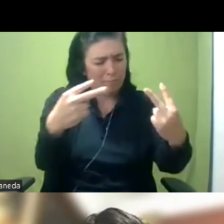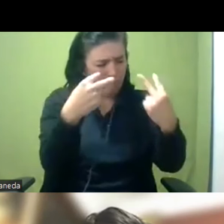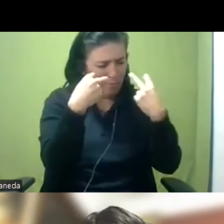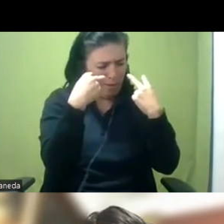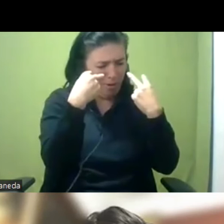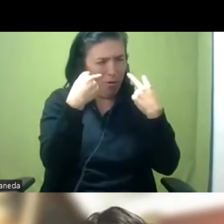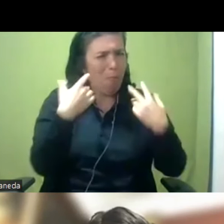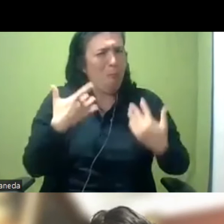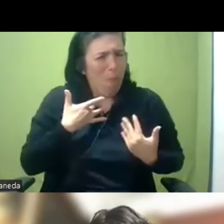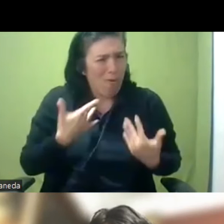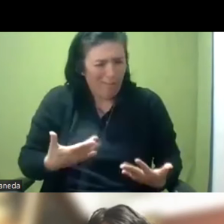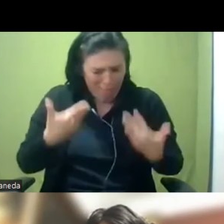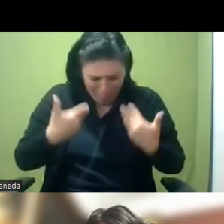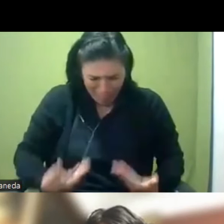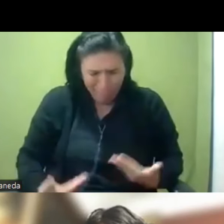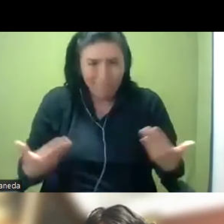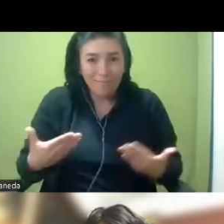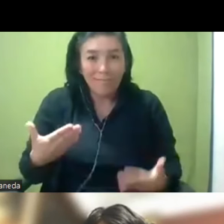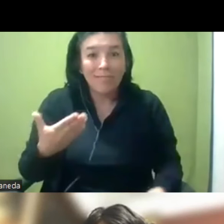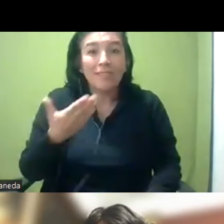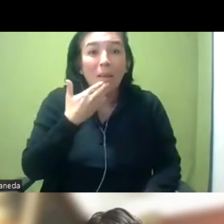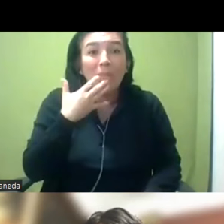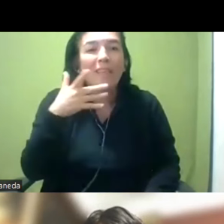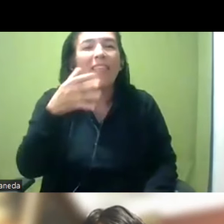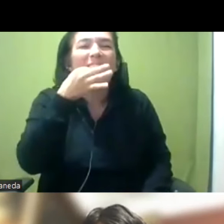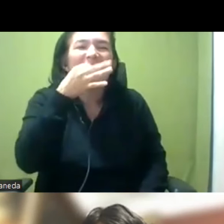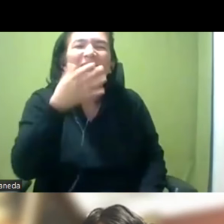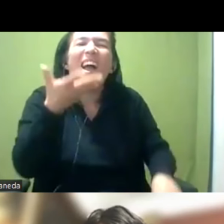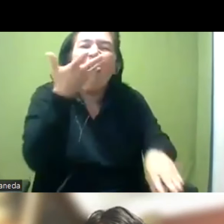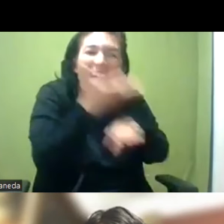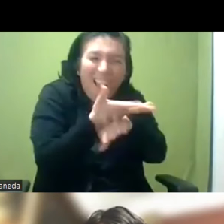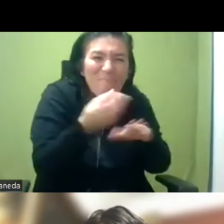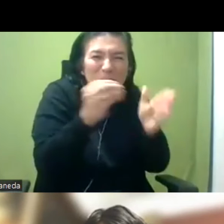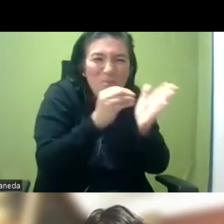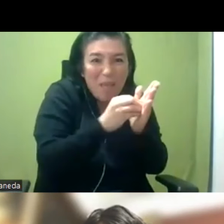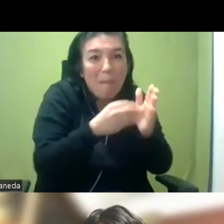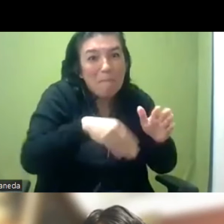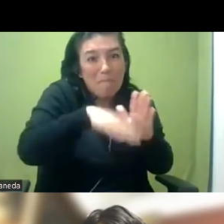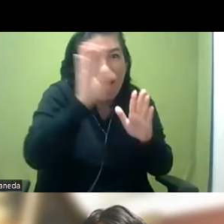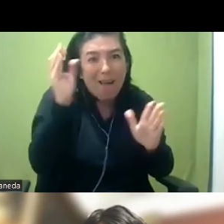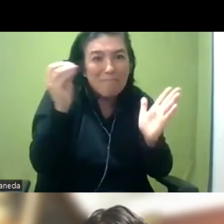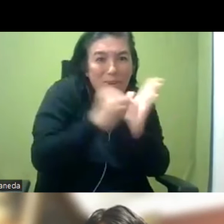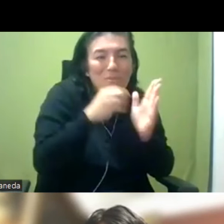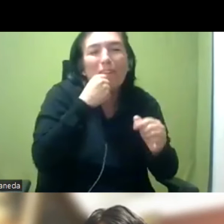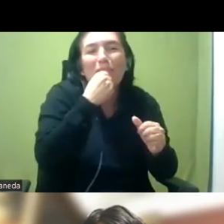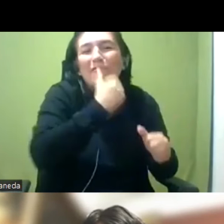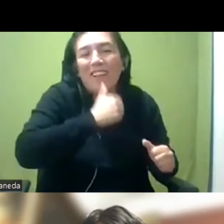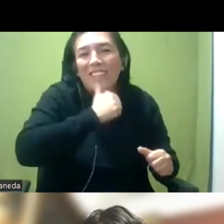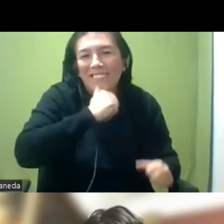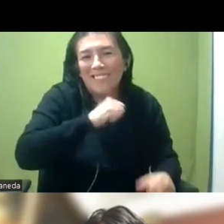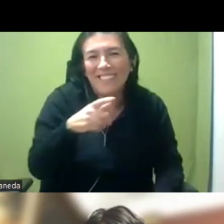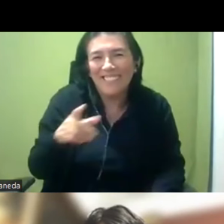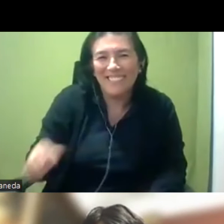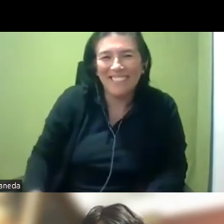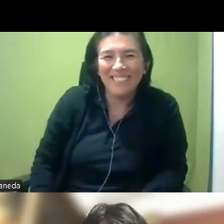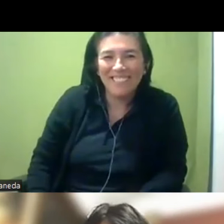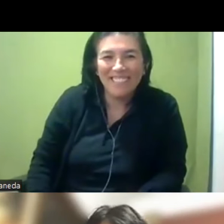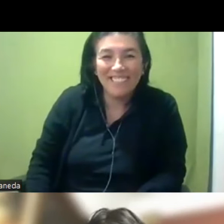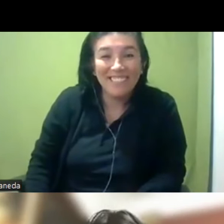hoy día, ¿no? Claro, y quedan muchas preguntas más todavía. Sí, como Haciendo